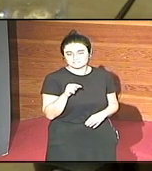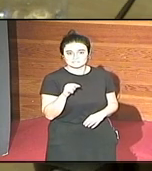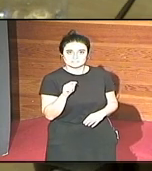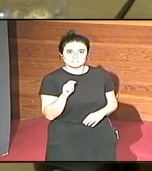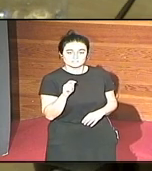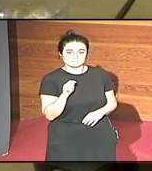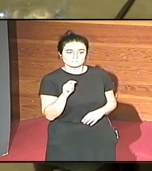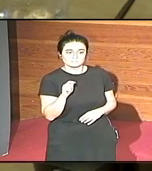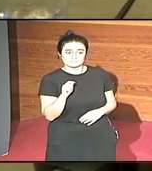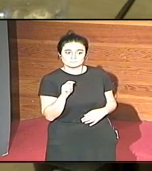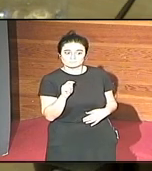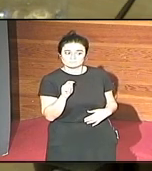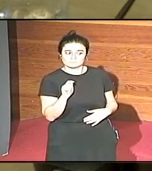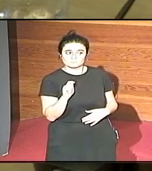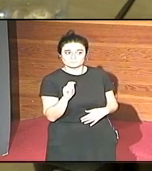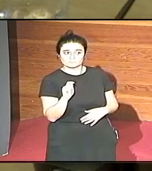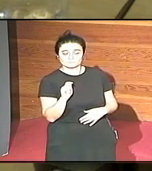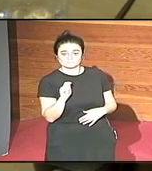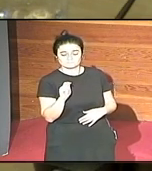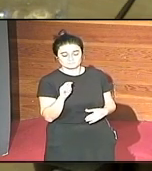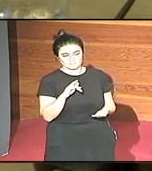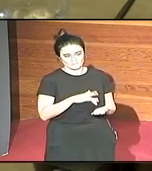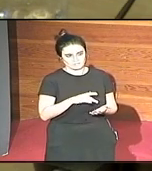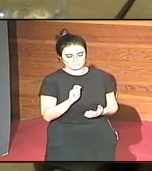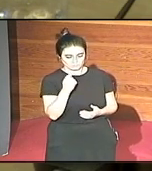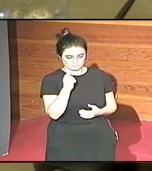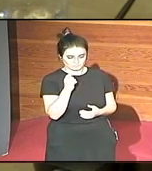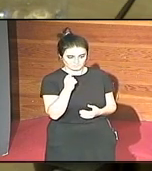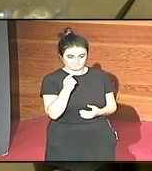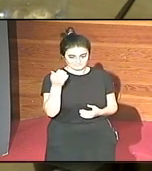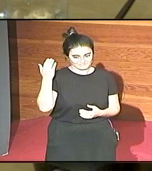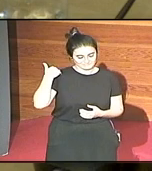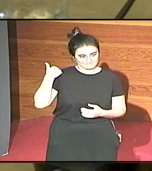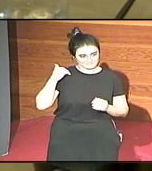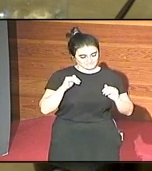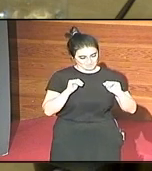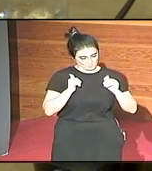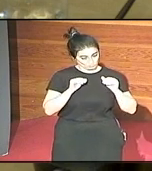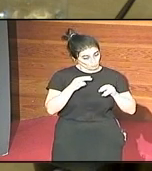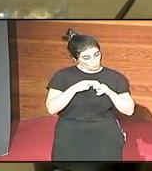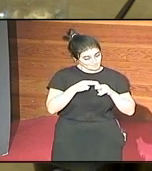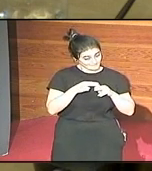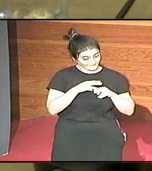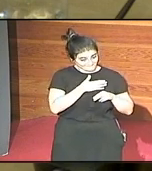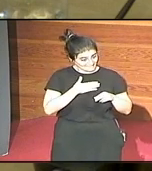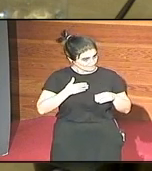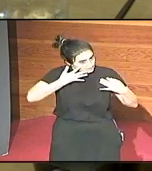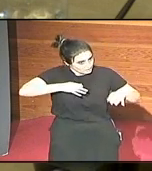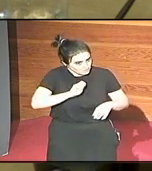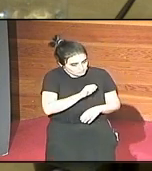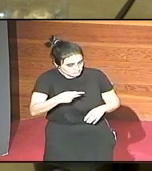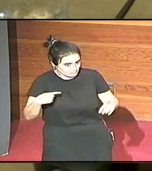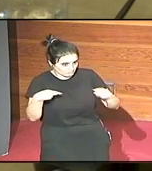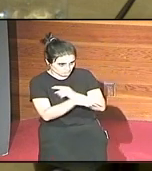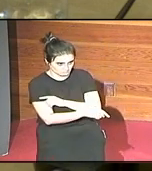de resultados contrarios a lo que inicialmente buscaba su política. En el caso de la